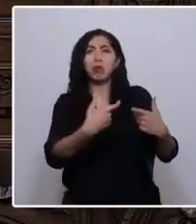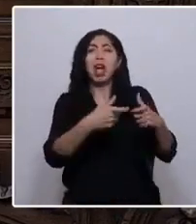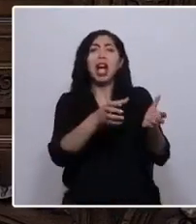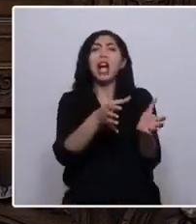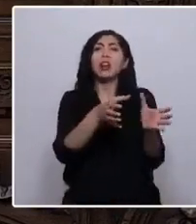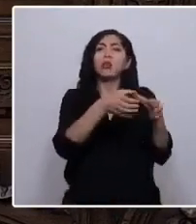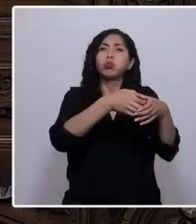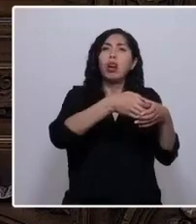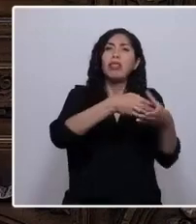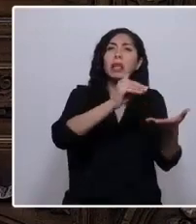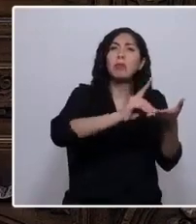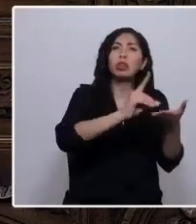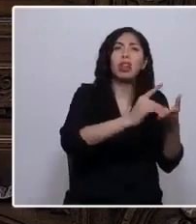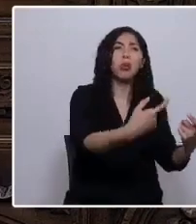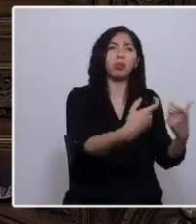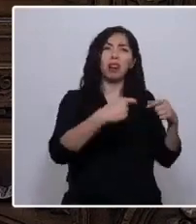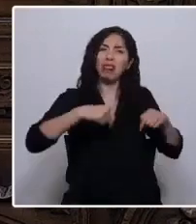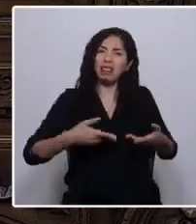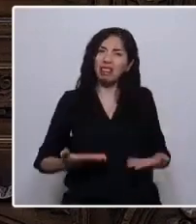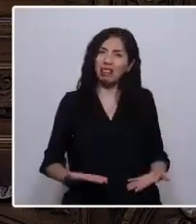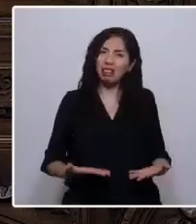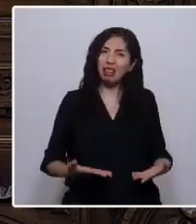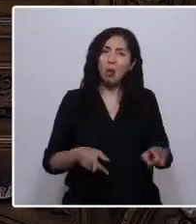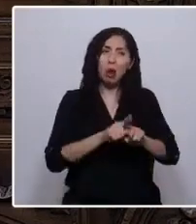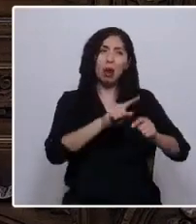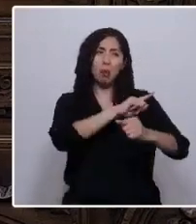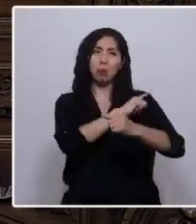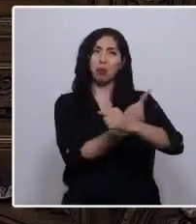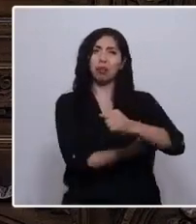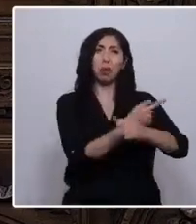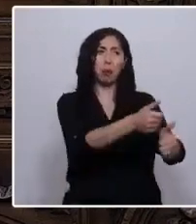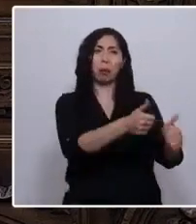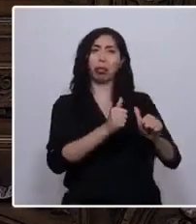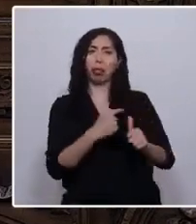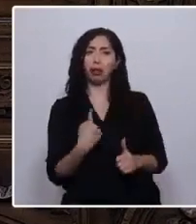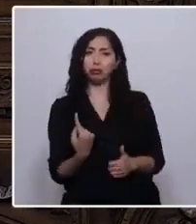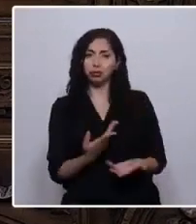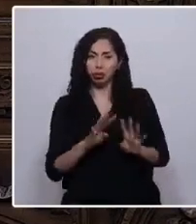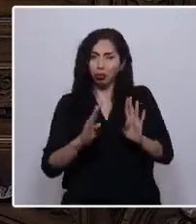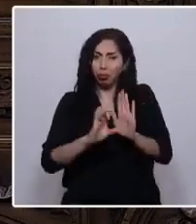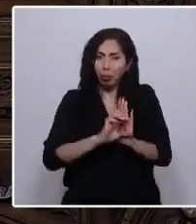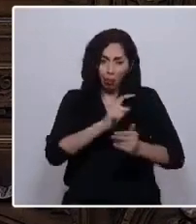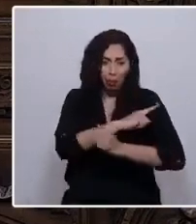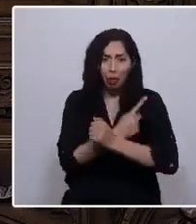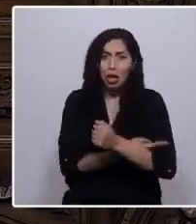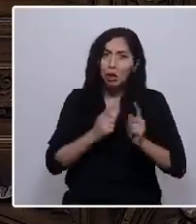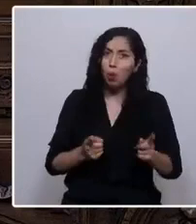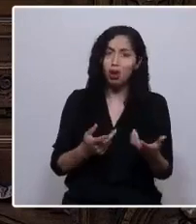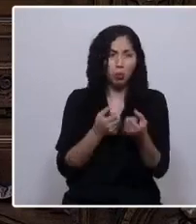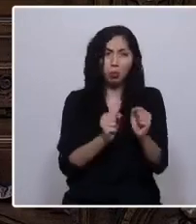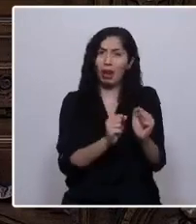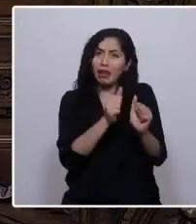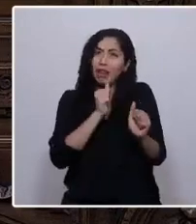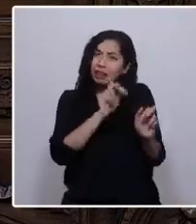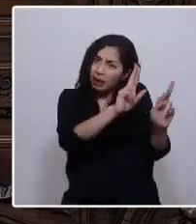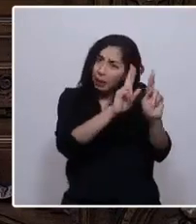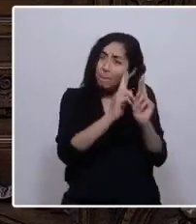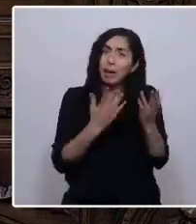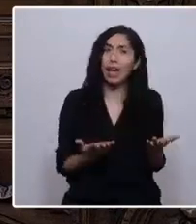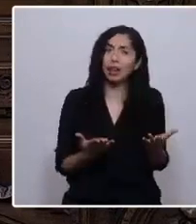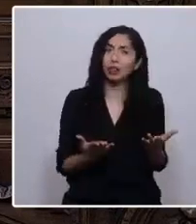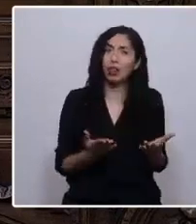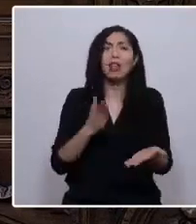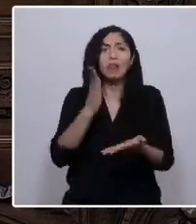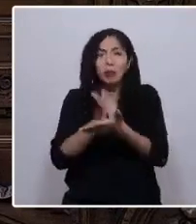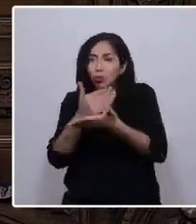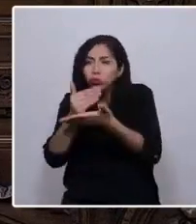acá. Es un acto de injerencia de un poder constituido a uno constituyente. No se puede hacer eso, es una falta de respeto. Hay que organizar el pueblo,